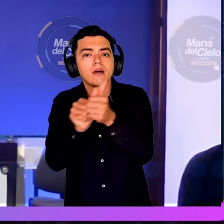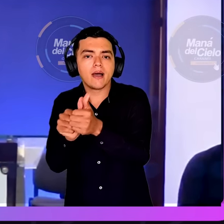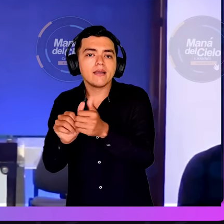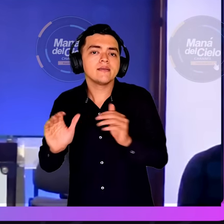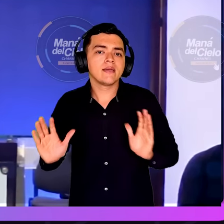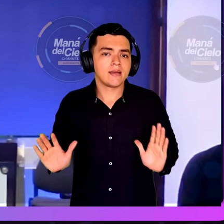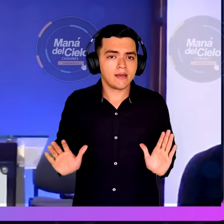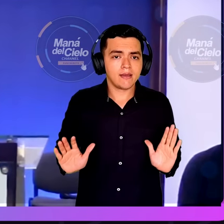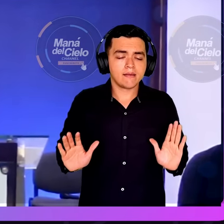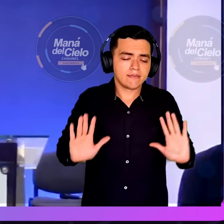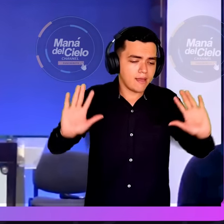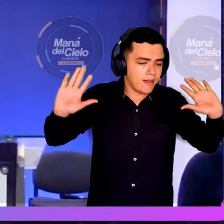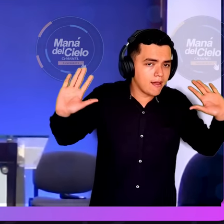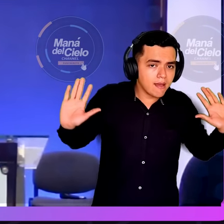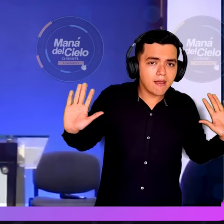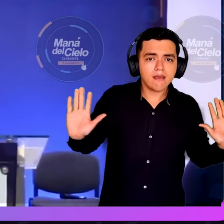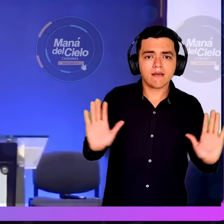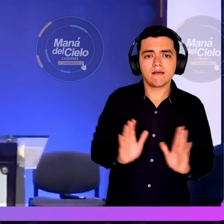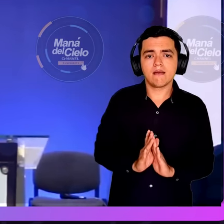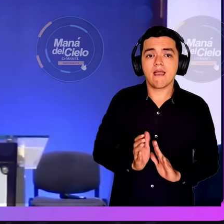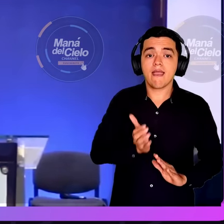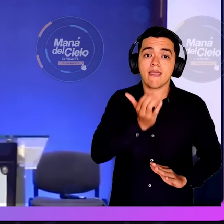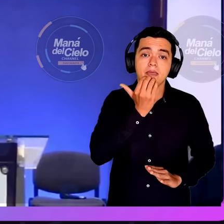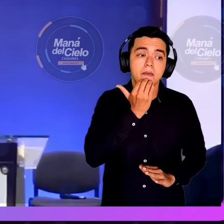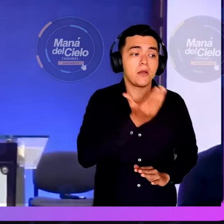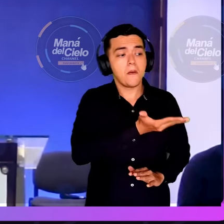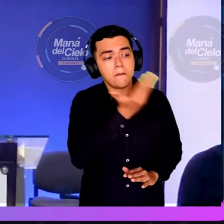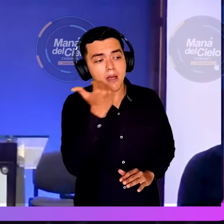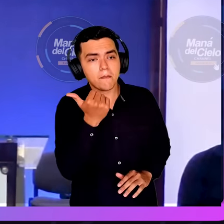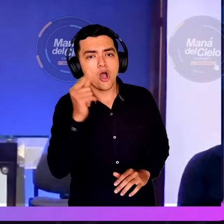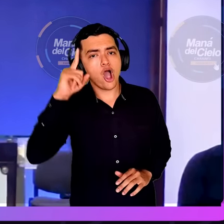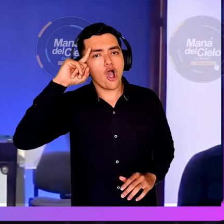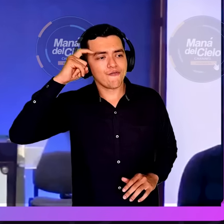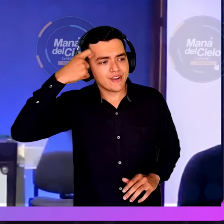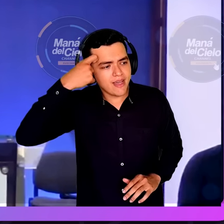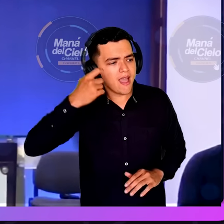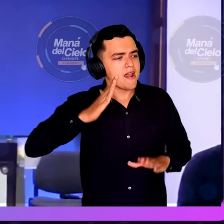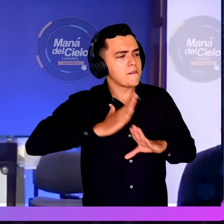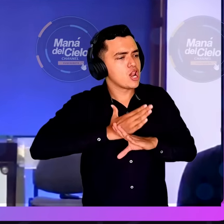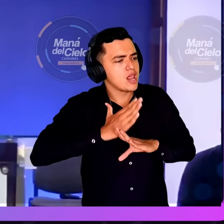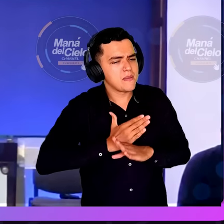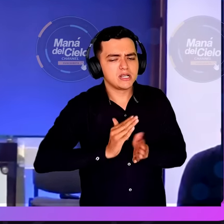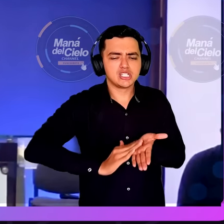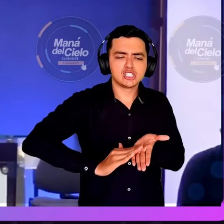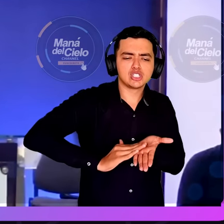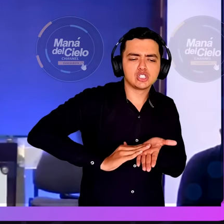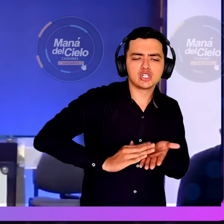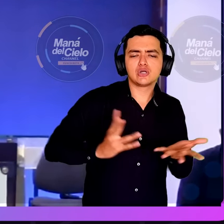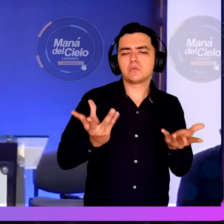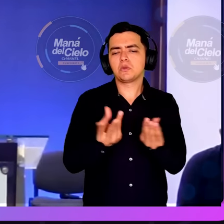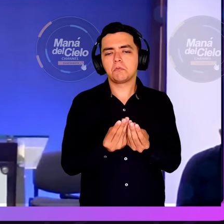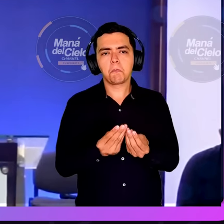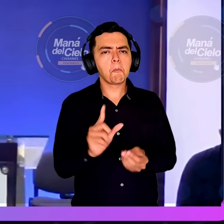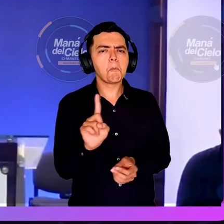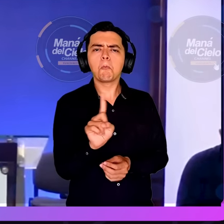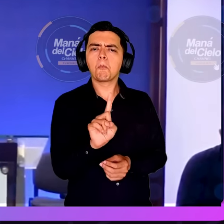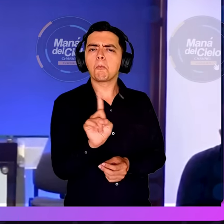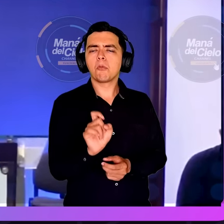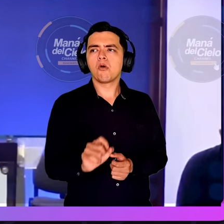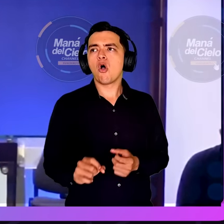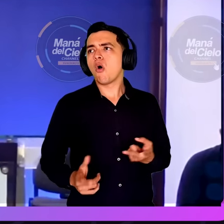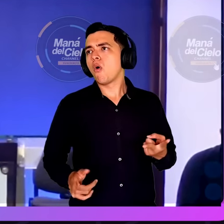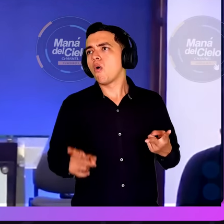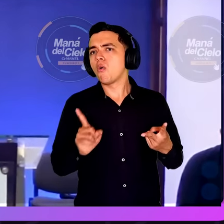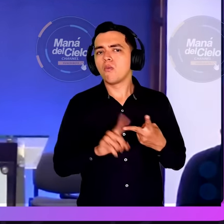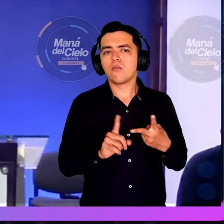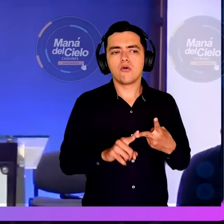Señor. Alabanzas al Señor. Alabanzas al Señor. Alabanzas al Señor. Alabanzas